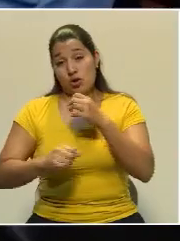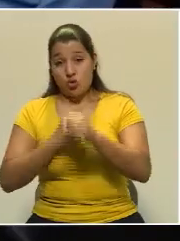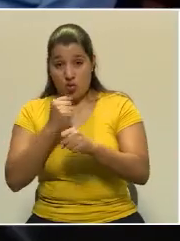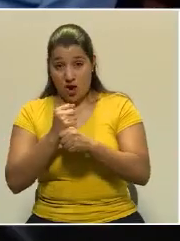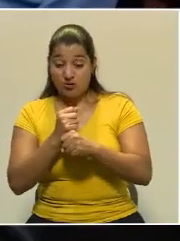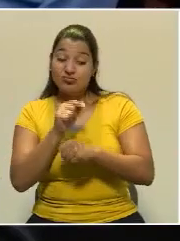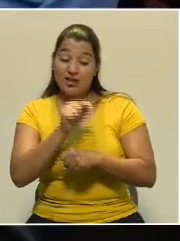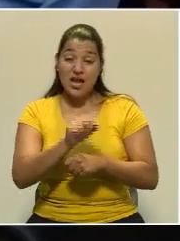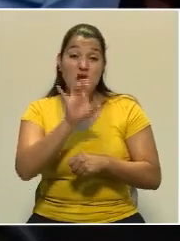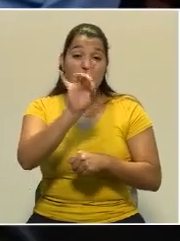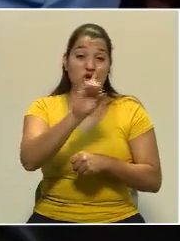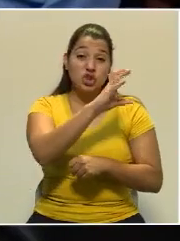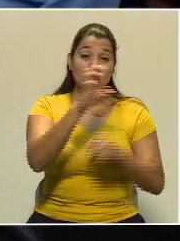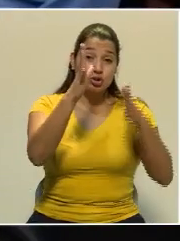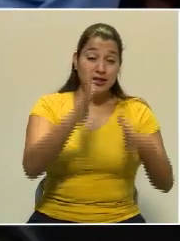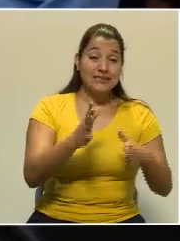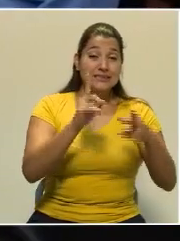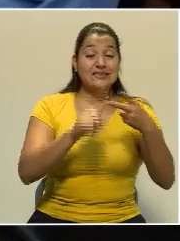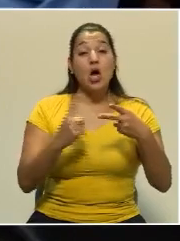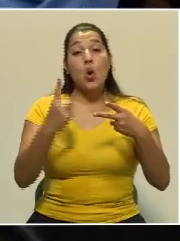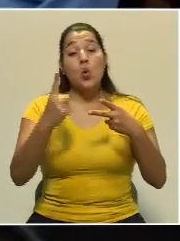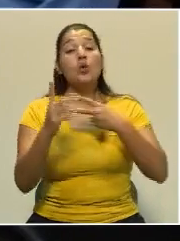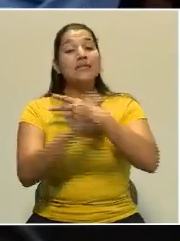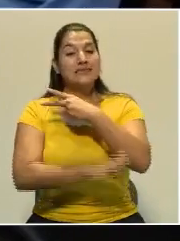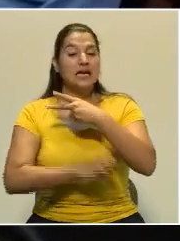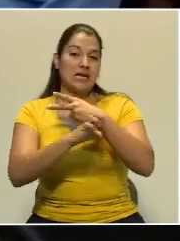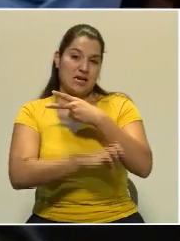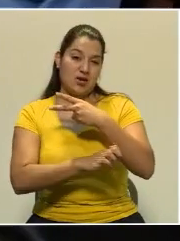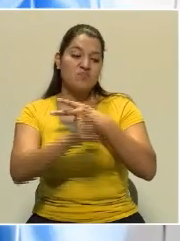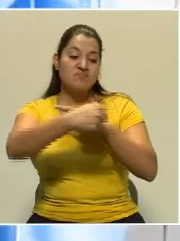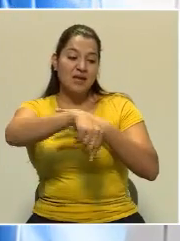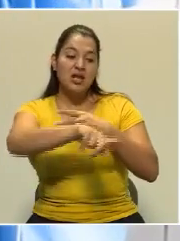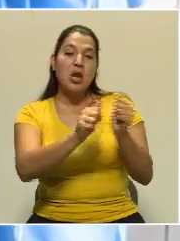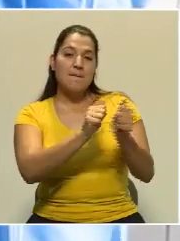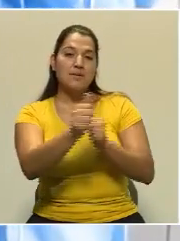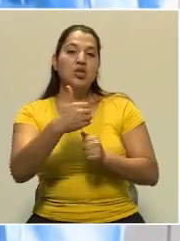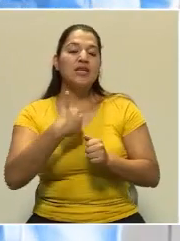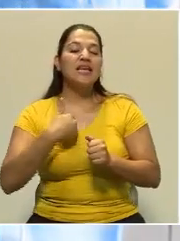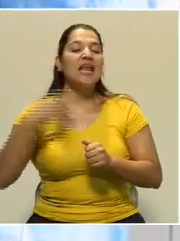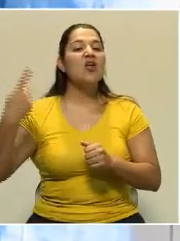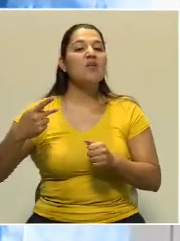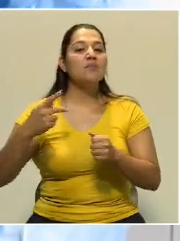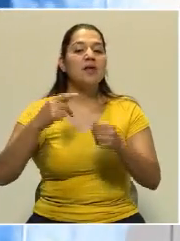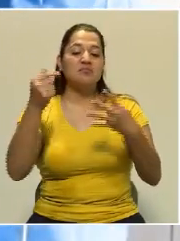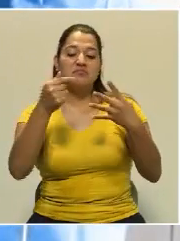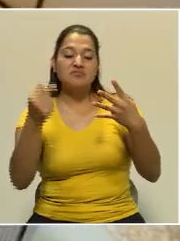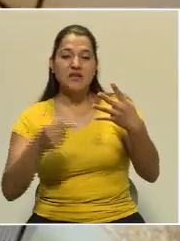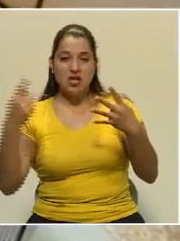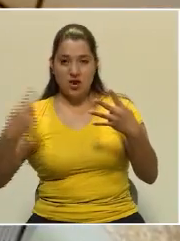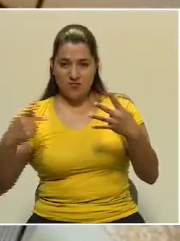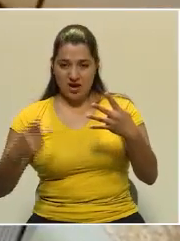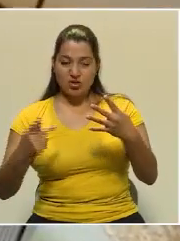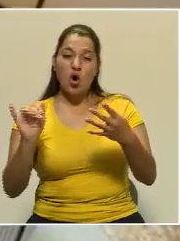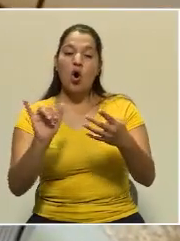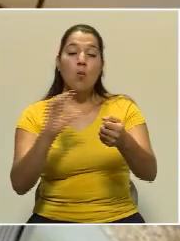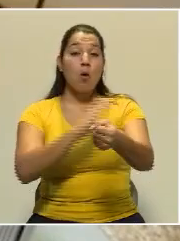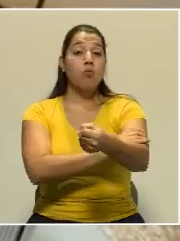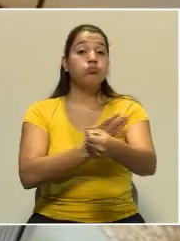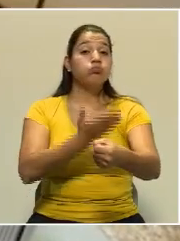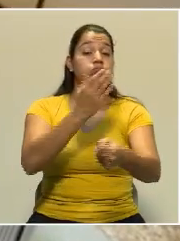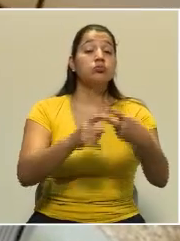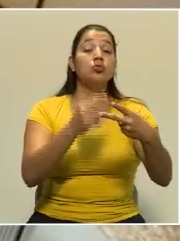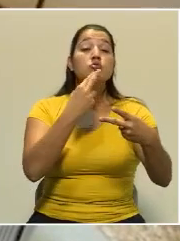son costarricenses y un extranjero, quienes en su mayoría padecían de hipertensión y diabetes. En total se contabilizan